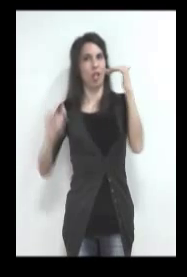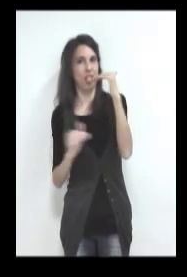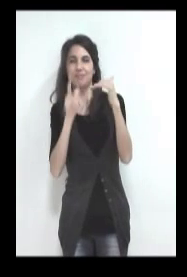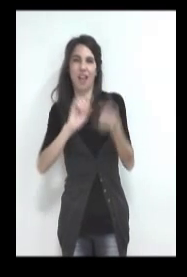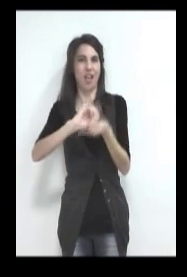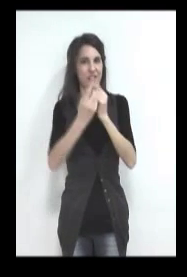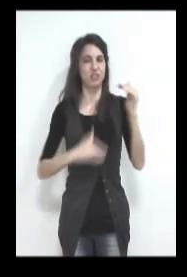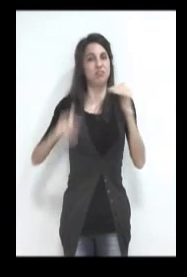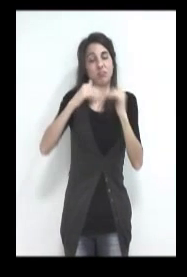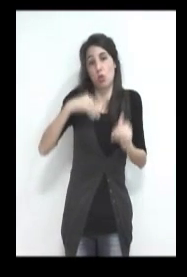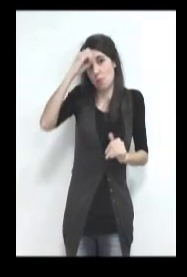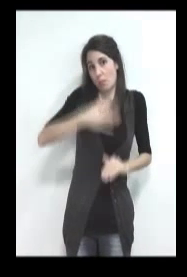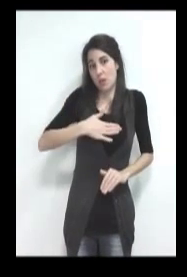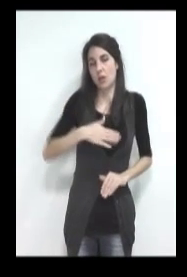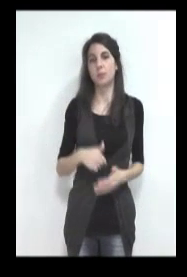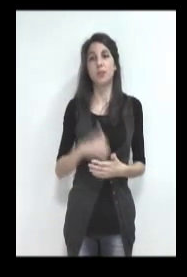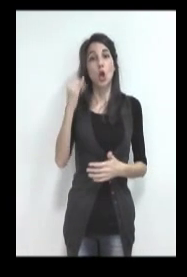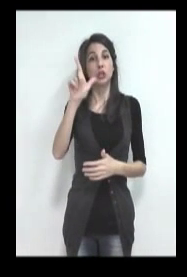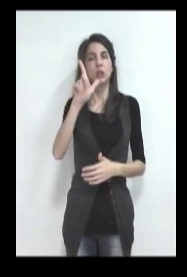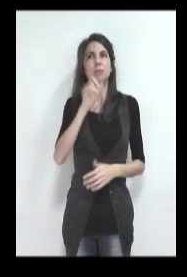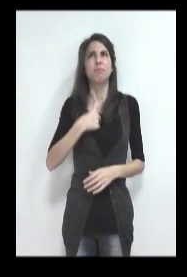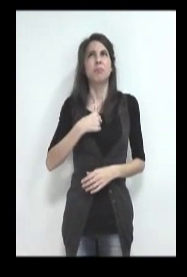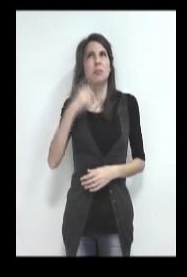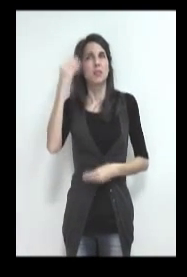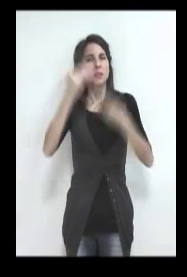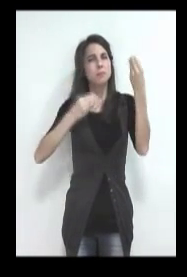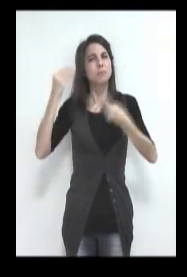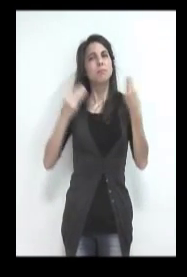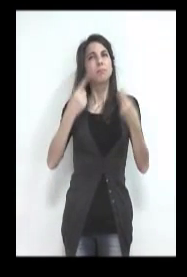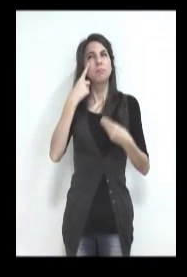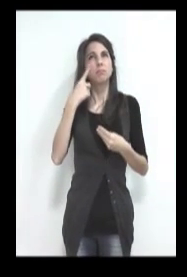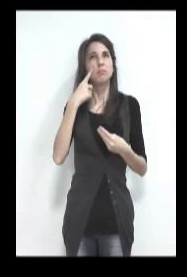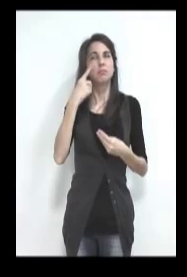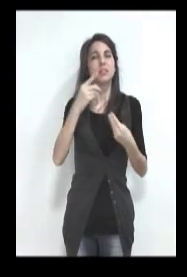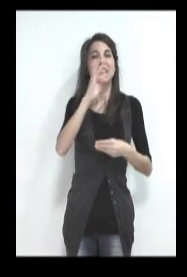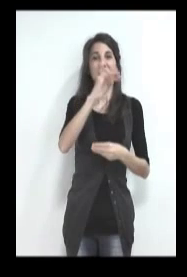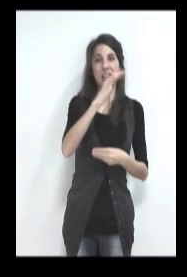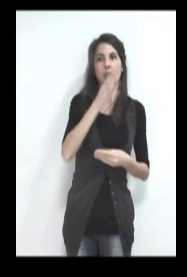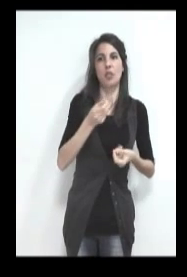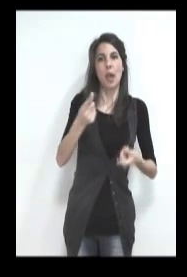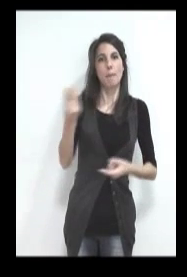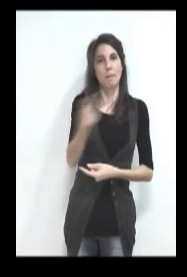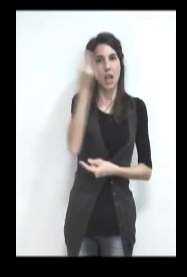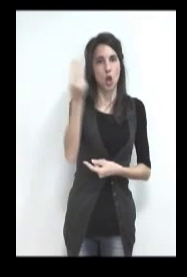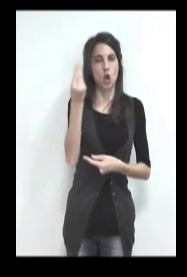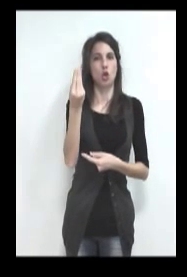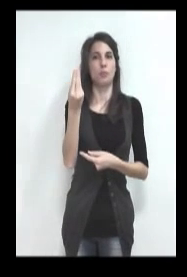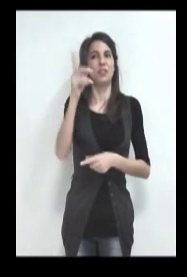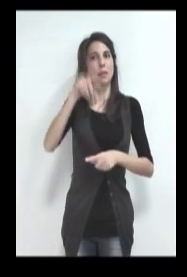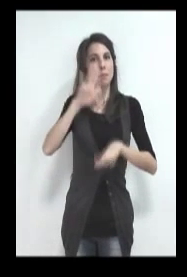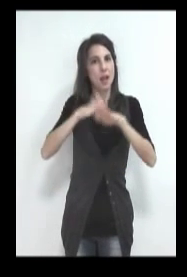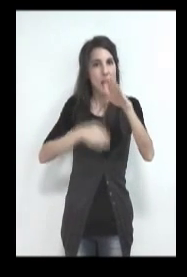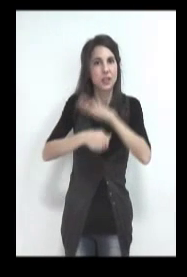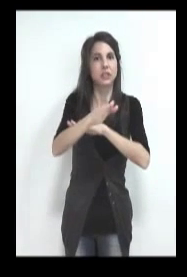Estábamos comentando efectivamente la posibilidad de que las TIC mejoren la accesibilidad en distintos escenarios, es una solución. Somos